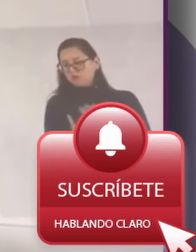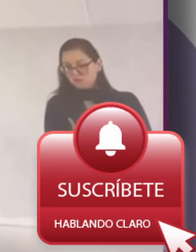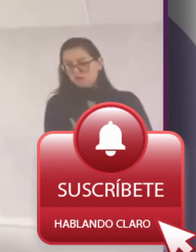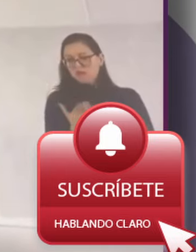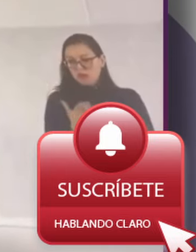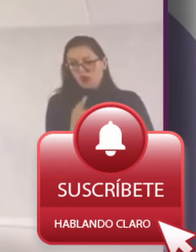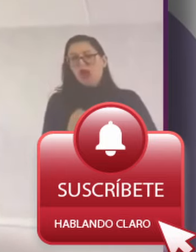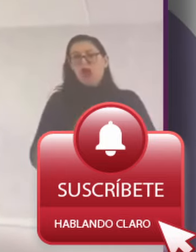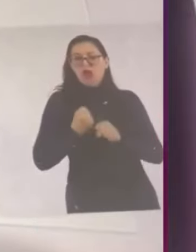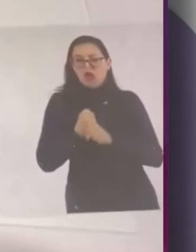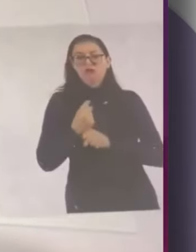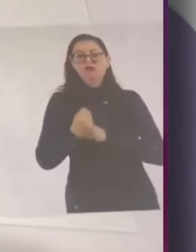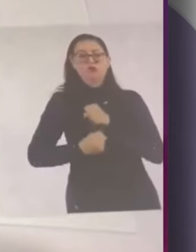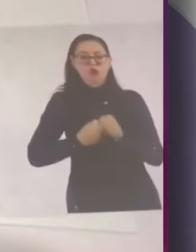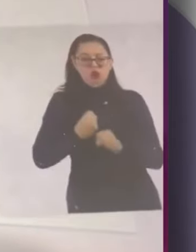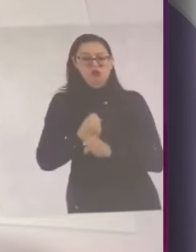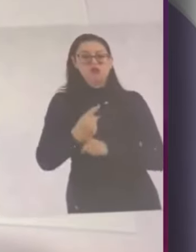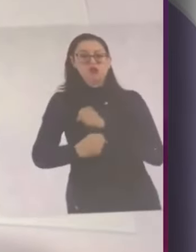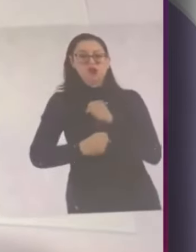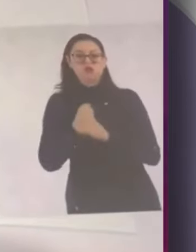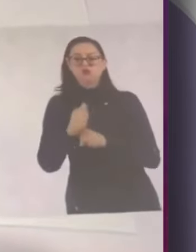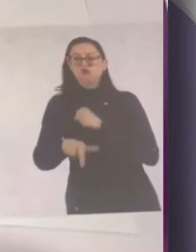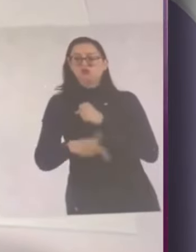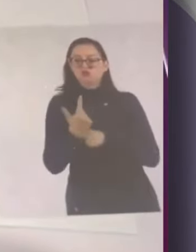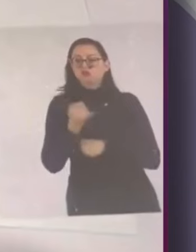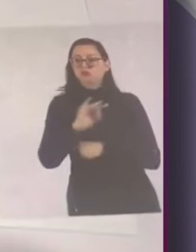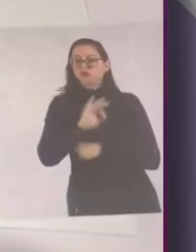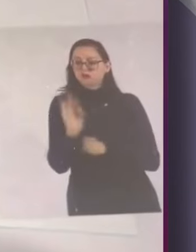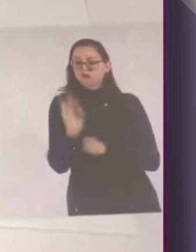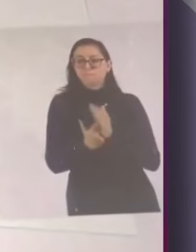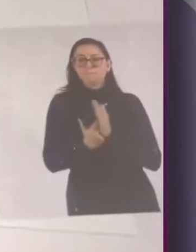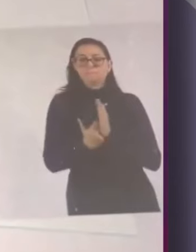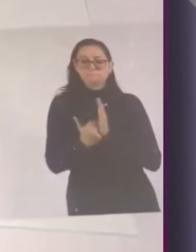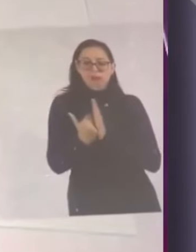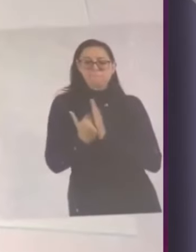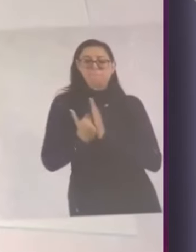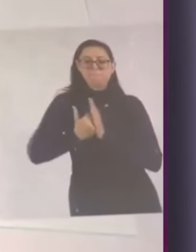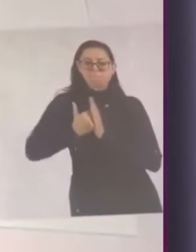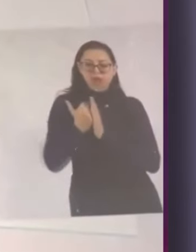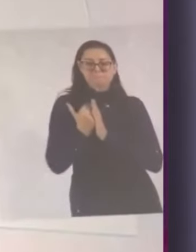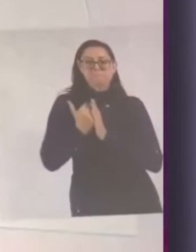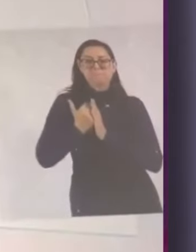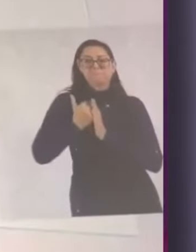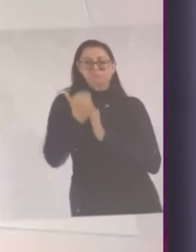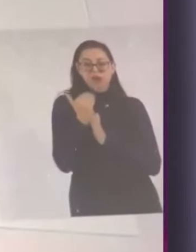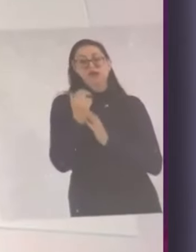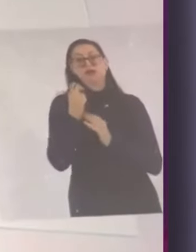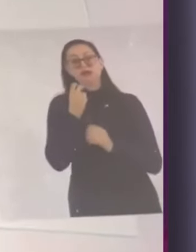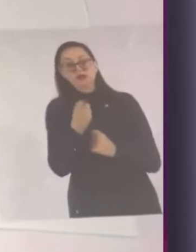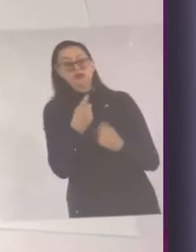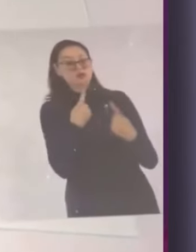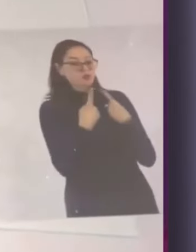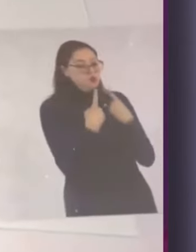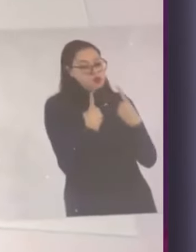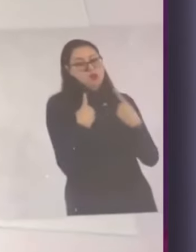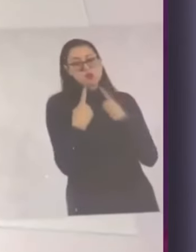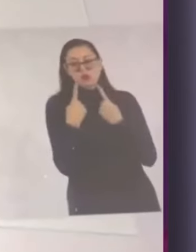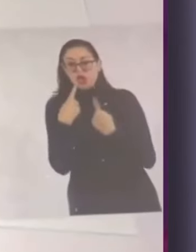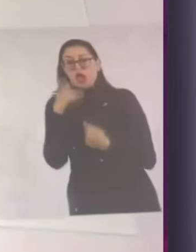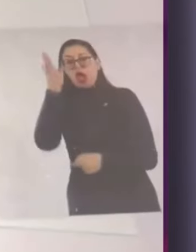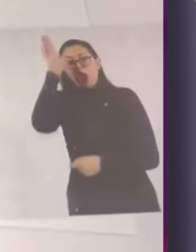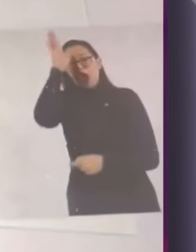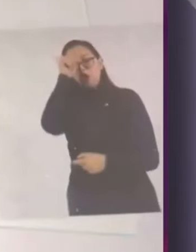así cada año alrededor del 12 y eso pues lo estaríamos trabajando con censando para que pueda